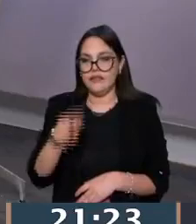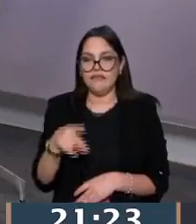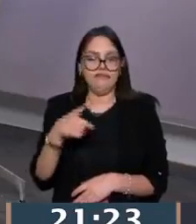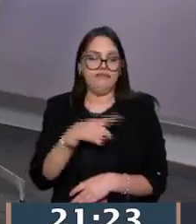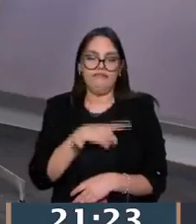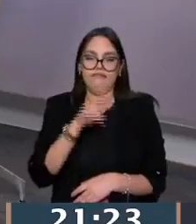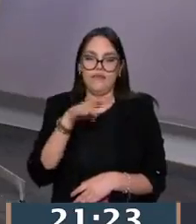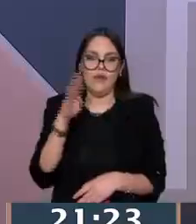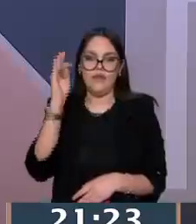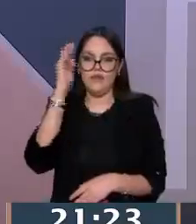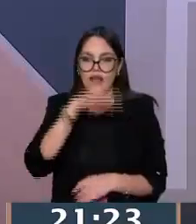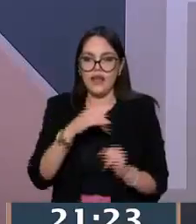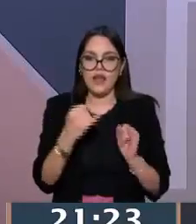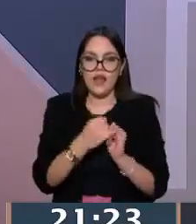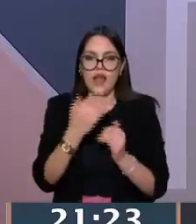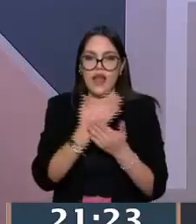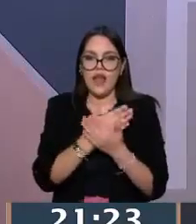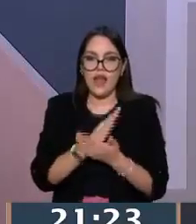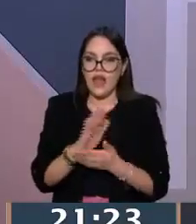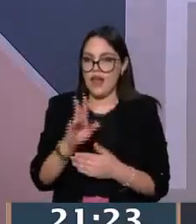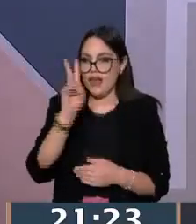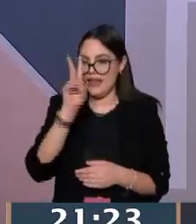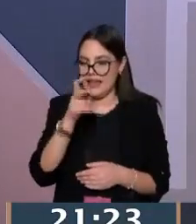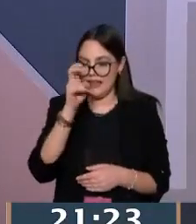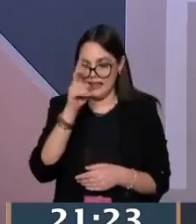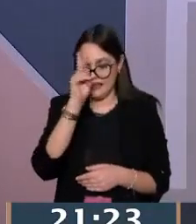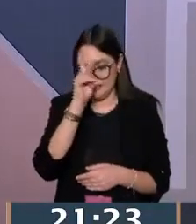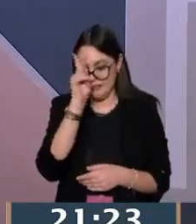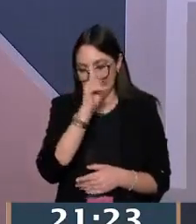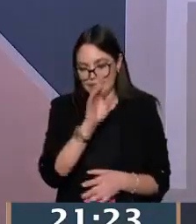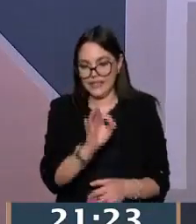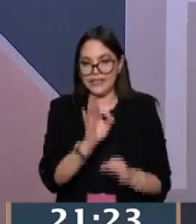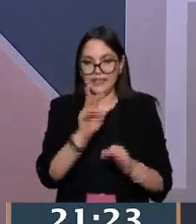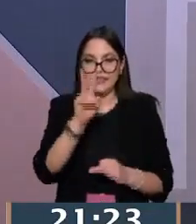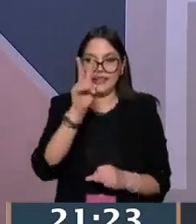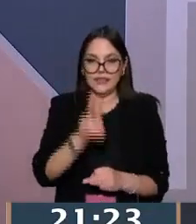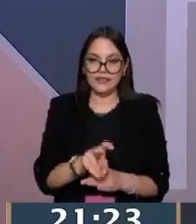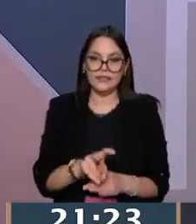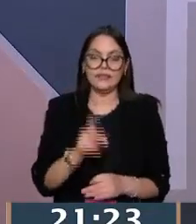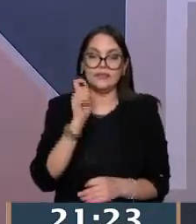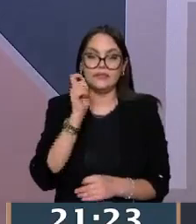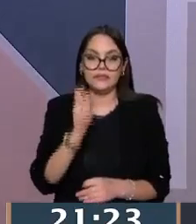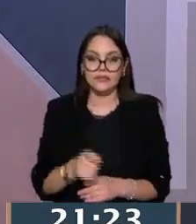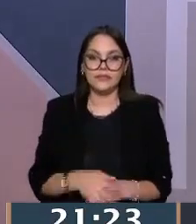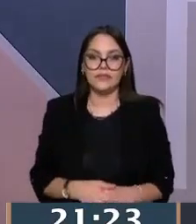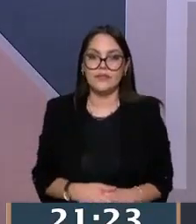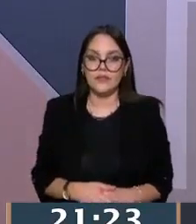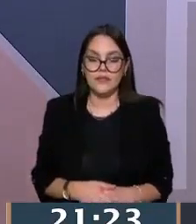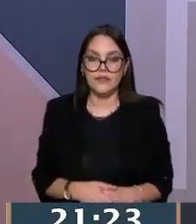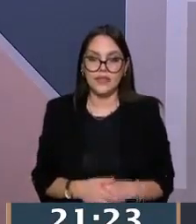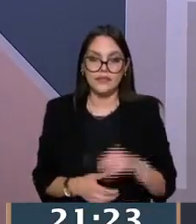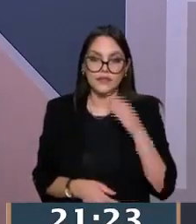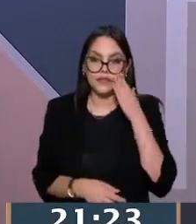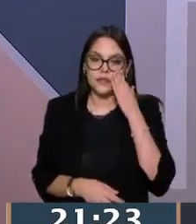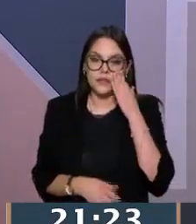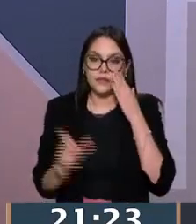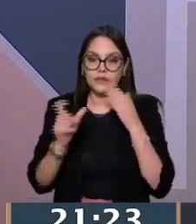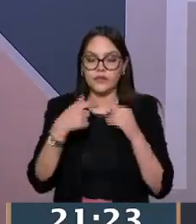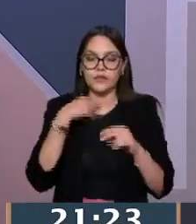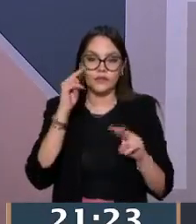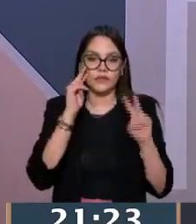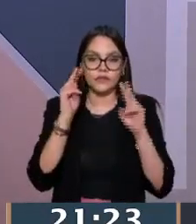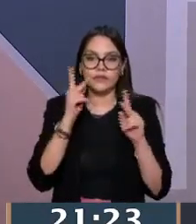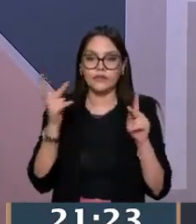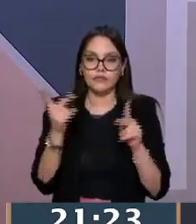falacia por un lado, y lo peor de todo, Braulio, y ahí es donde entra la parte, ahora sí que peor, y es lo que hemos visto, sobre